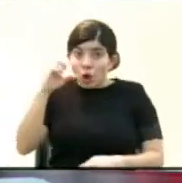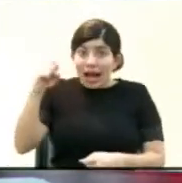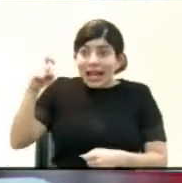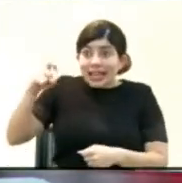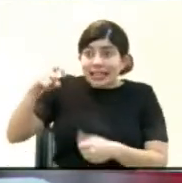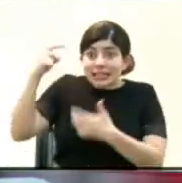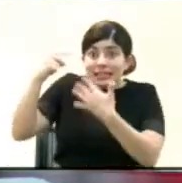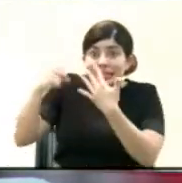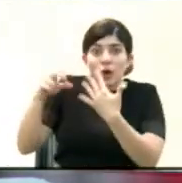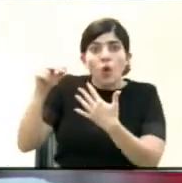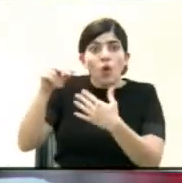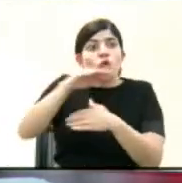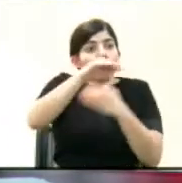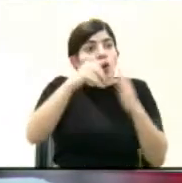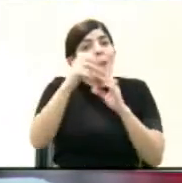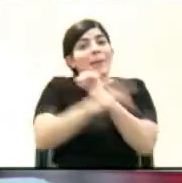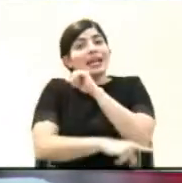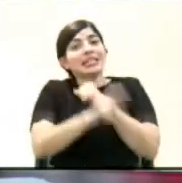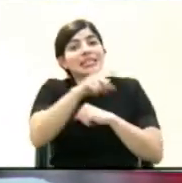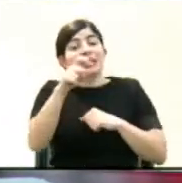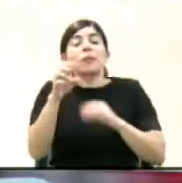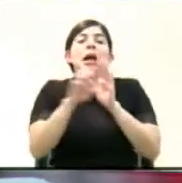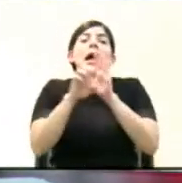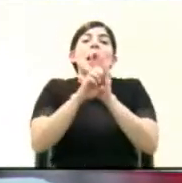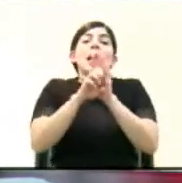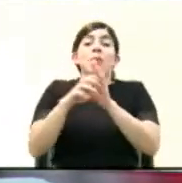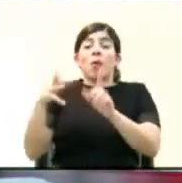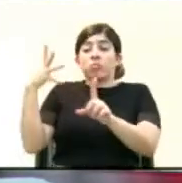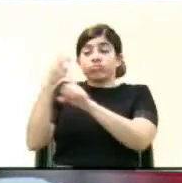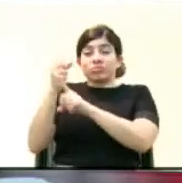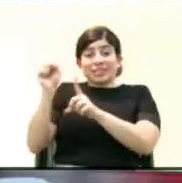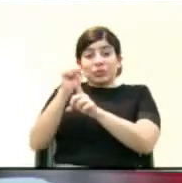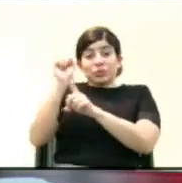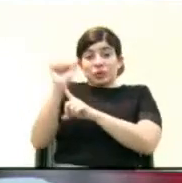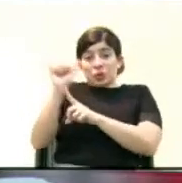sino para las necesidades de todo el país, porque cuando se viene un embate como este,